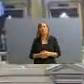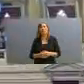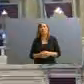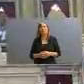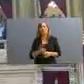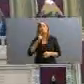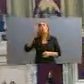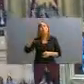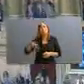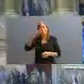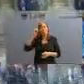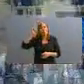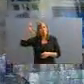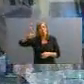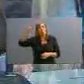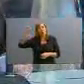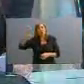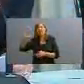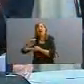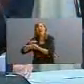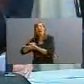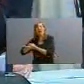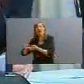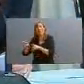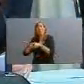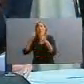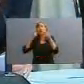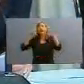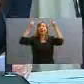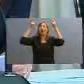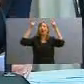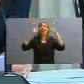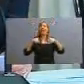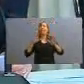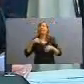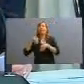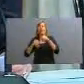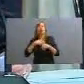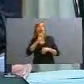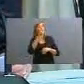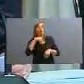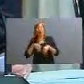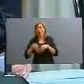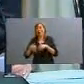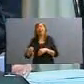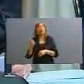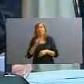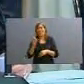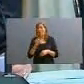los jueces ni los abogados tienen coronita para ser elegidos entre ellos.